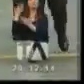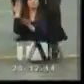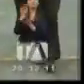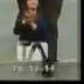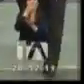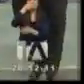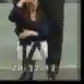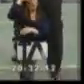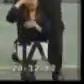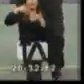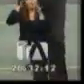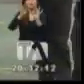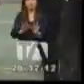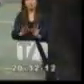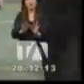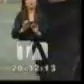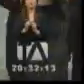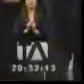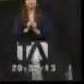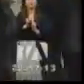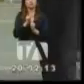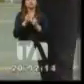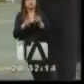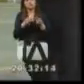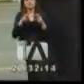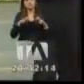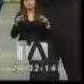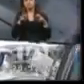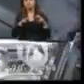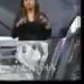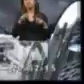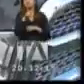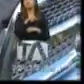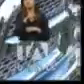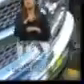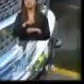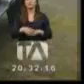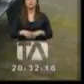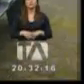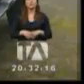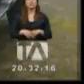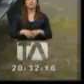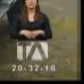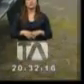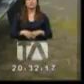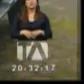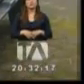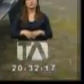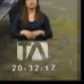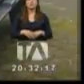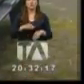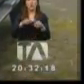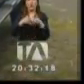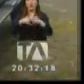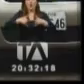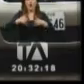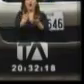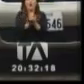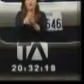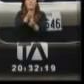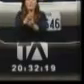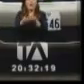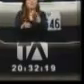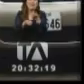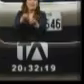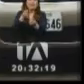versión oficial de los resultados de lavado de activos dentro del delito de usura que supuestamente se habría perpetrado en un local de compra y venta